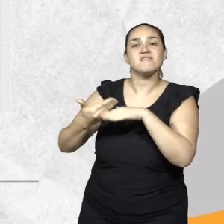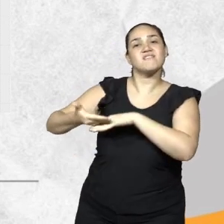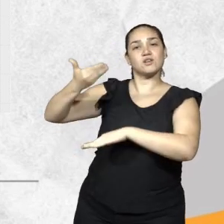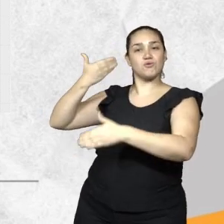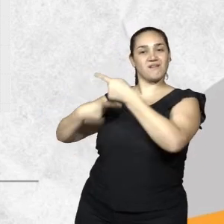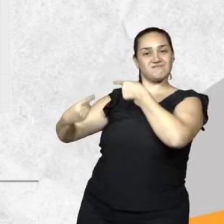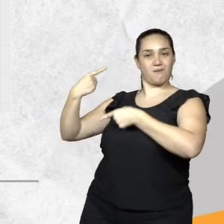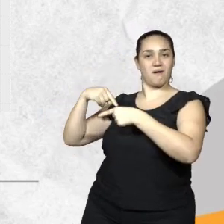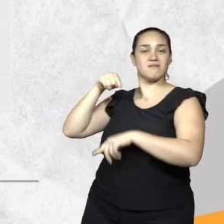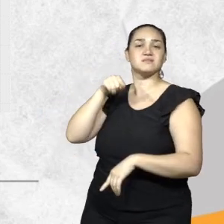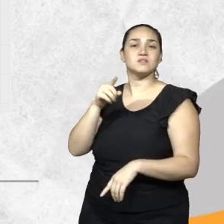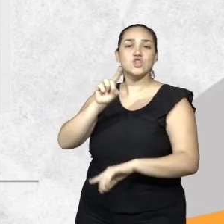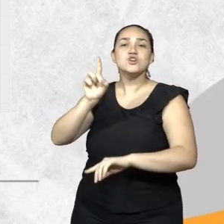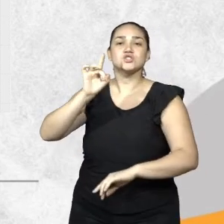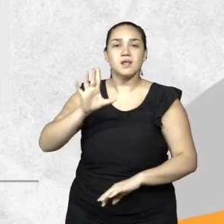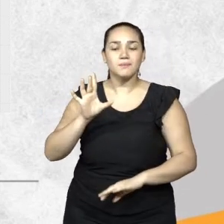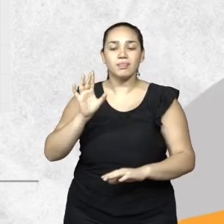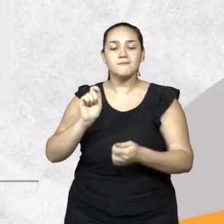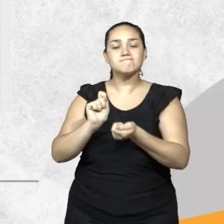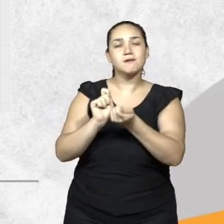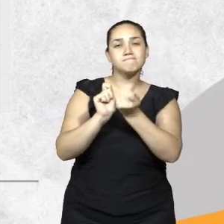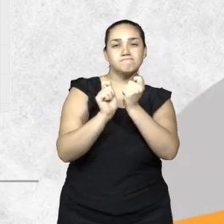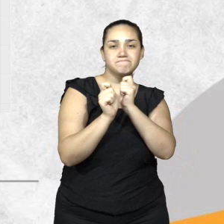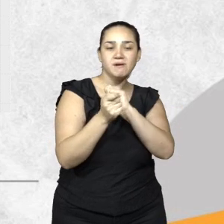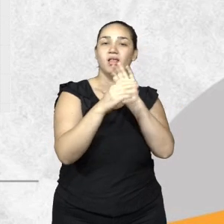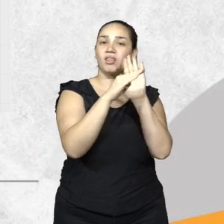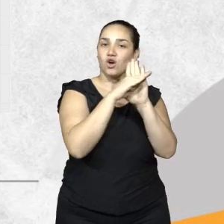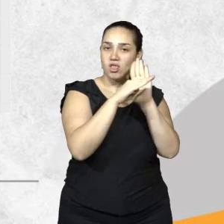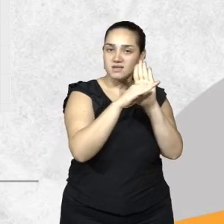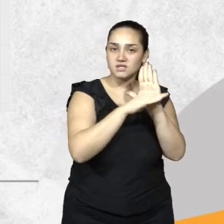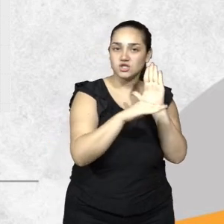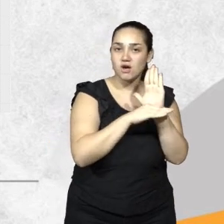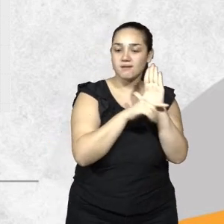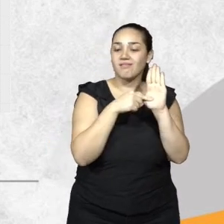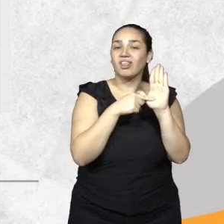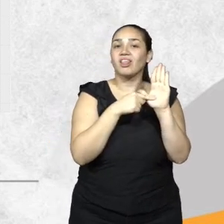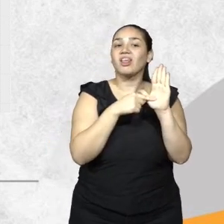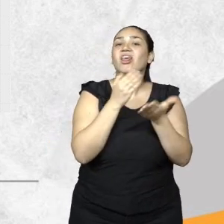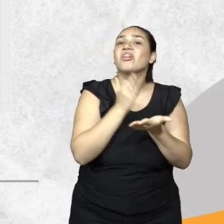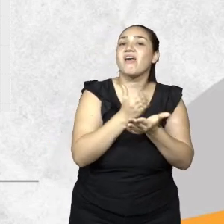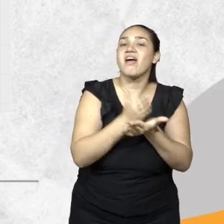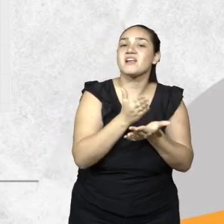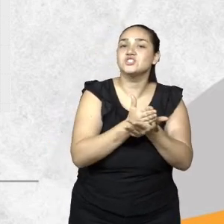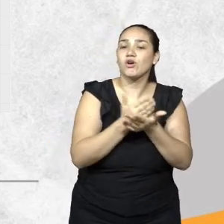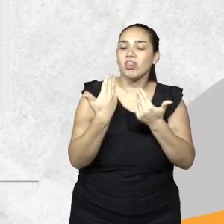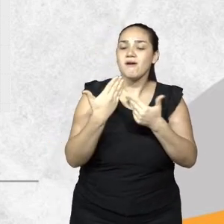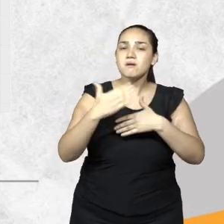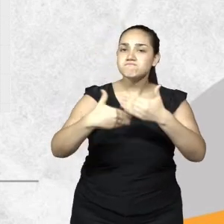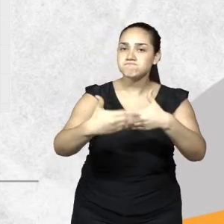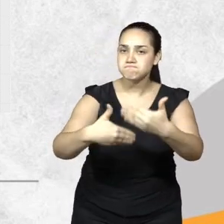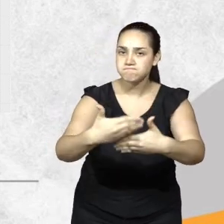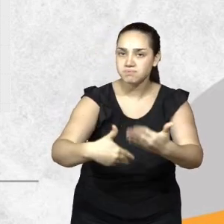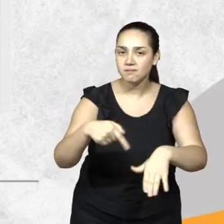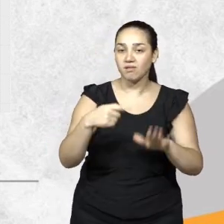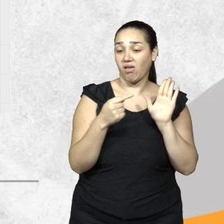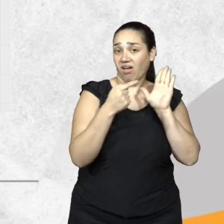regulación, sino solo una adecuación de las condiciones bajo las cuales el derecho debe ejercitarse. Entonces vean que